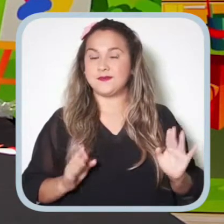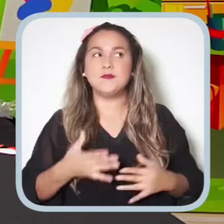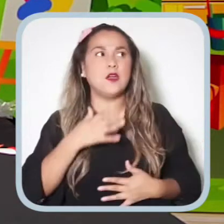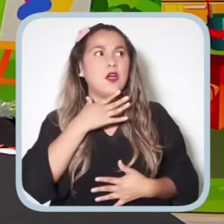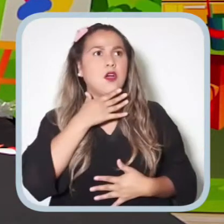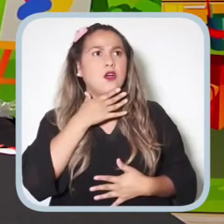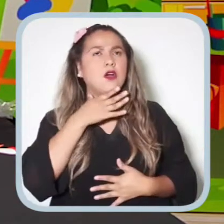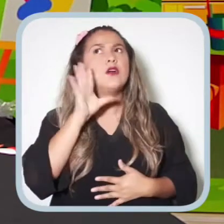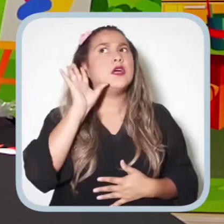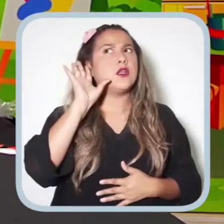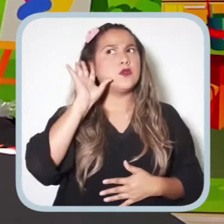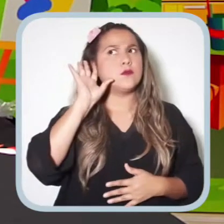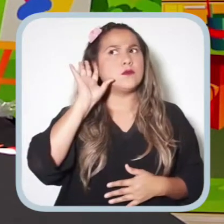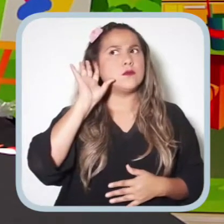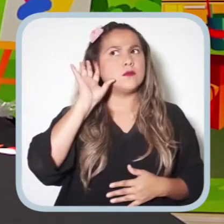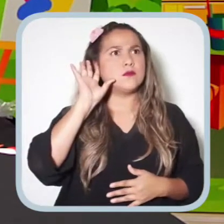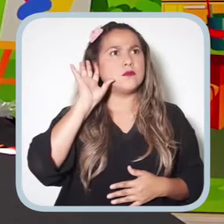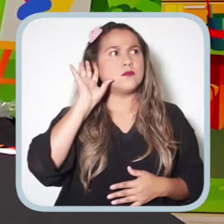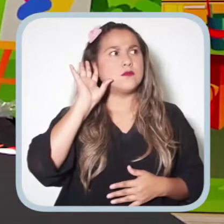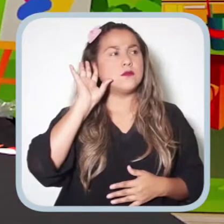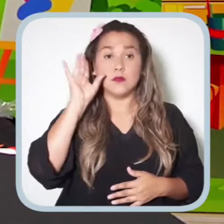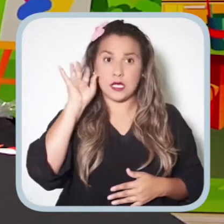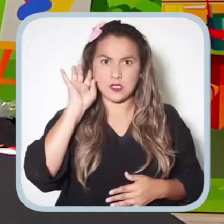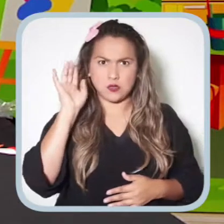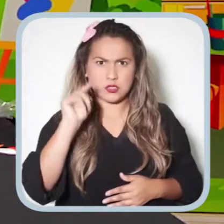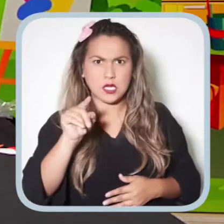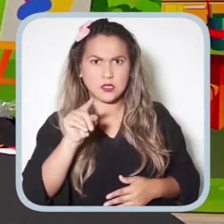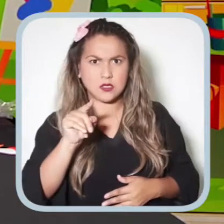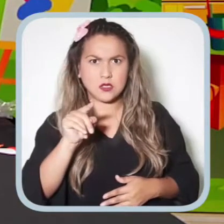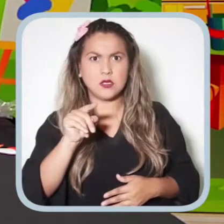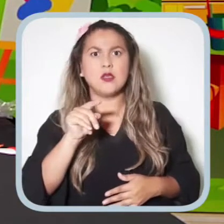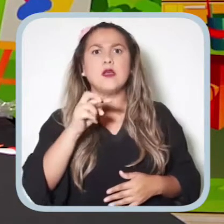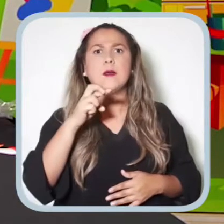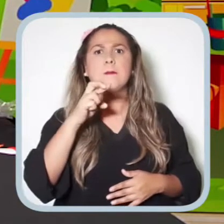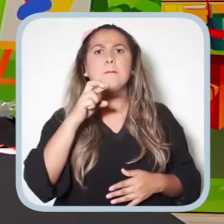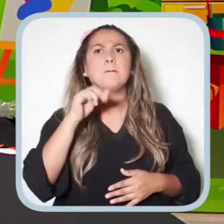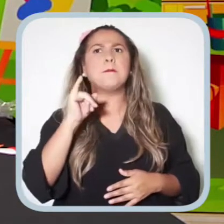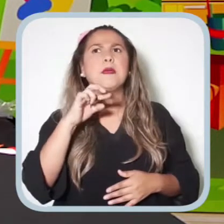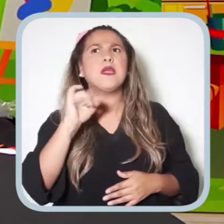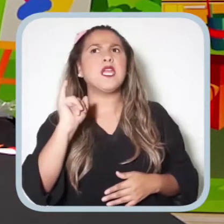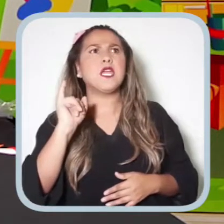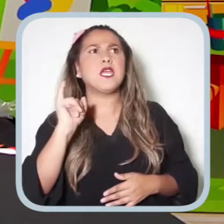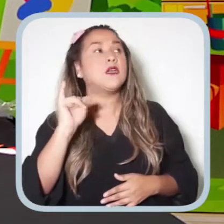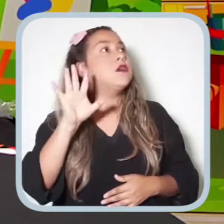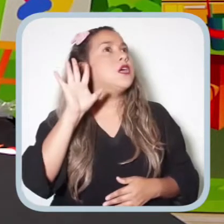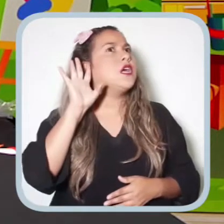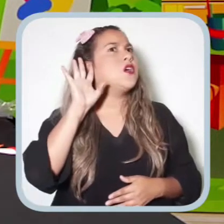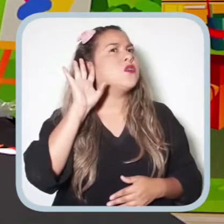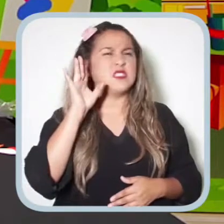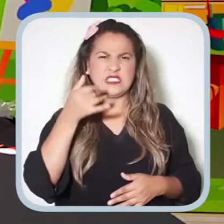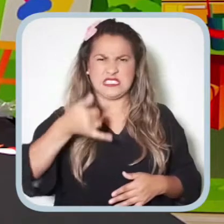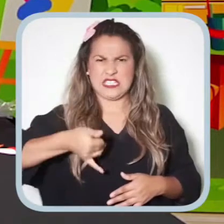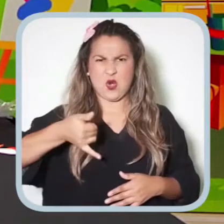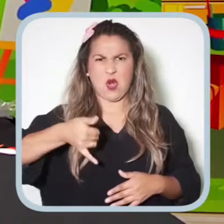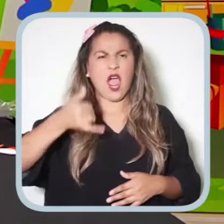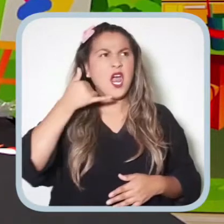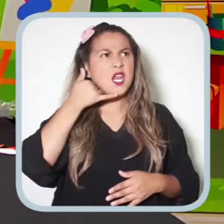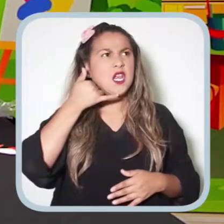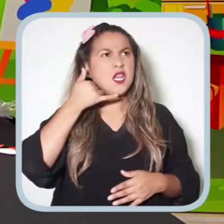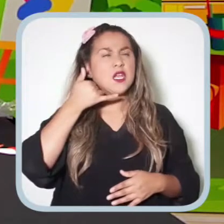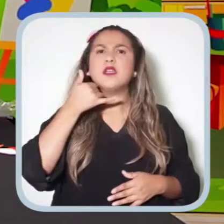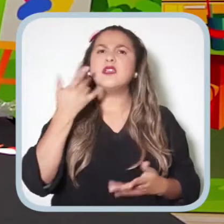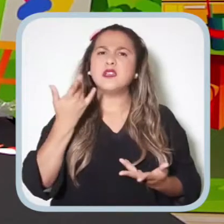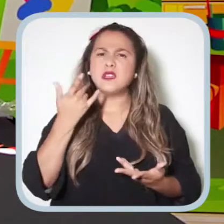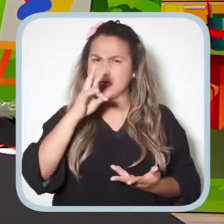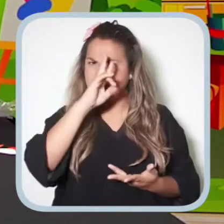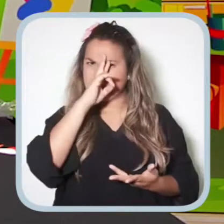¿Escuchan? ¡Bip, bip! ¿Escuchan eso? ¡Bip, bip! ¿Está sonando como un celular? ¡Bip, bip!